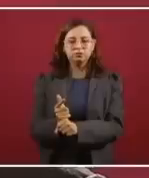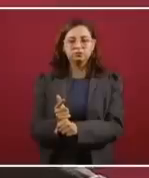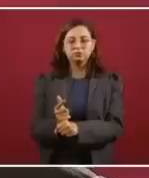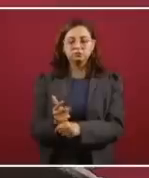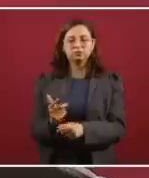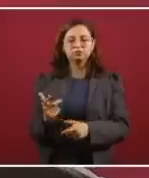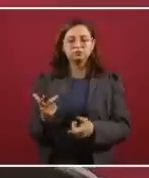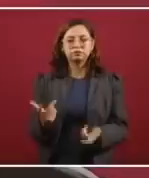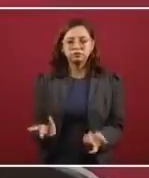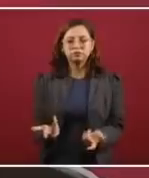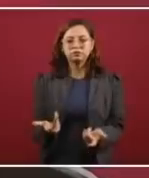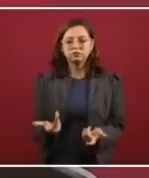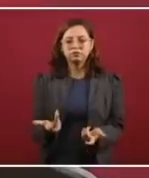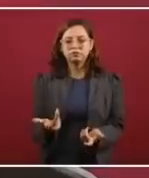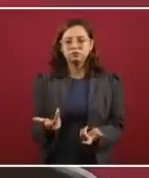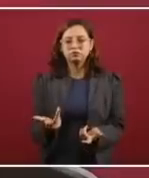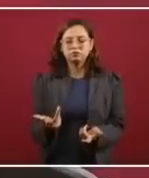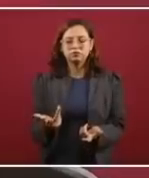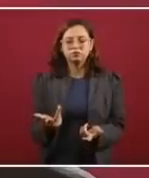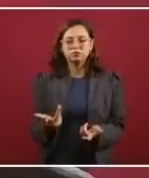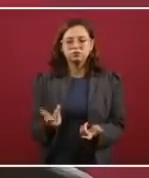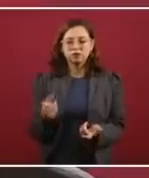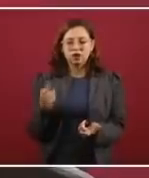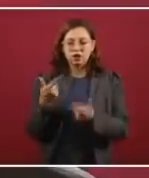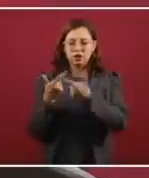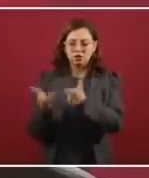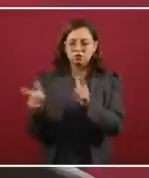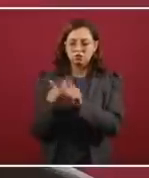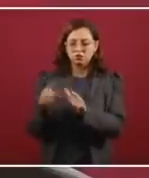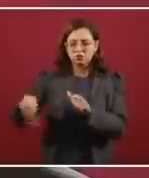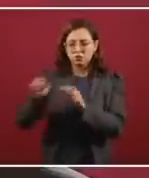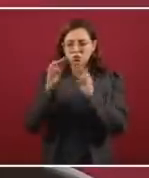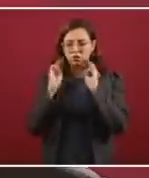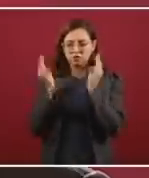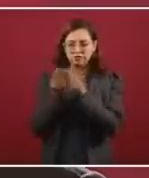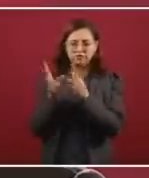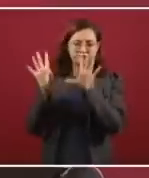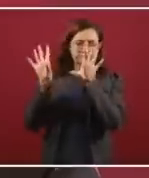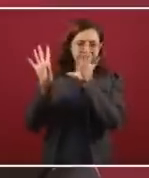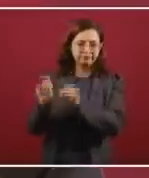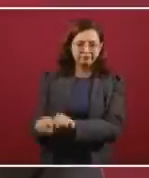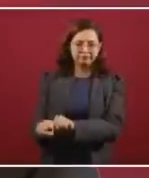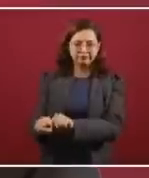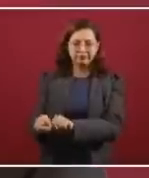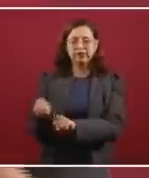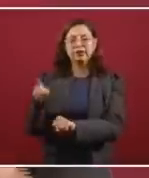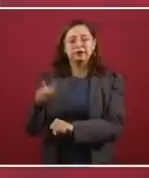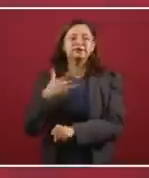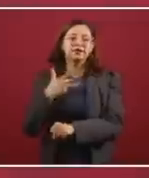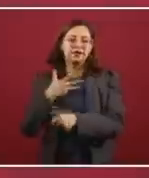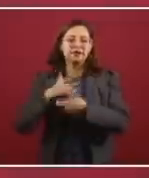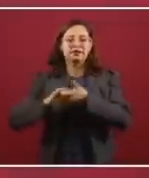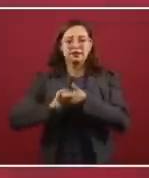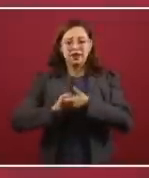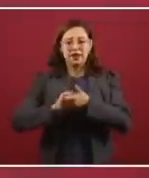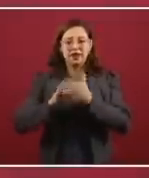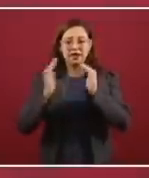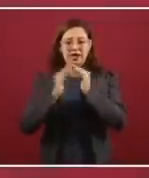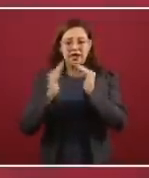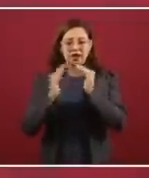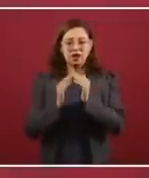pudieron tener resultados respecto a una banda que se dedica a eso. Es decir, que tienen los trailers, las casas. Están